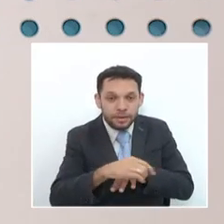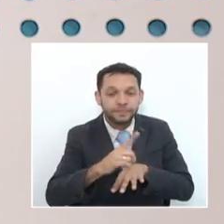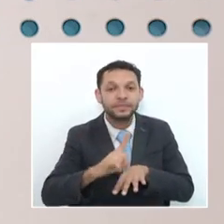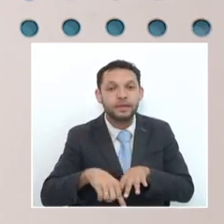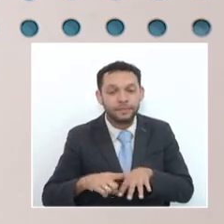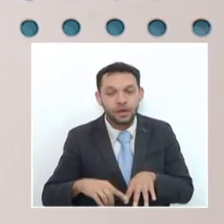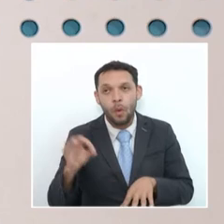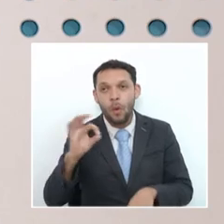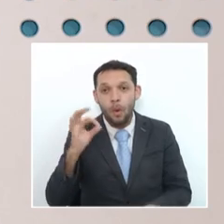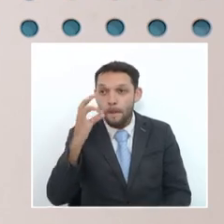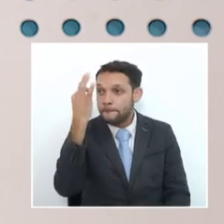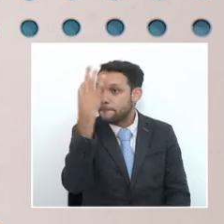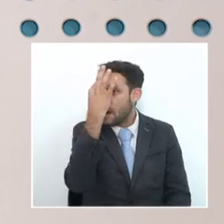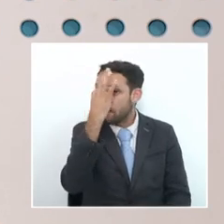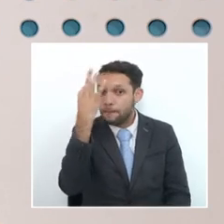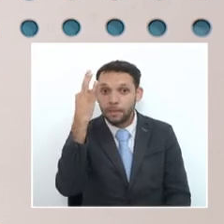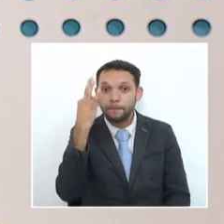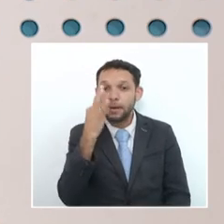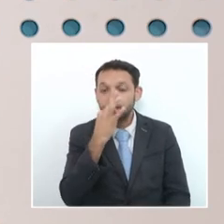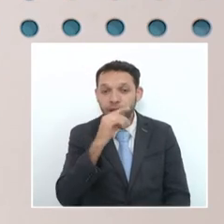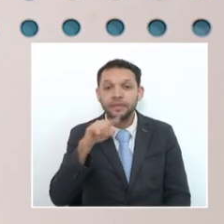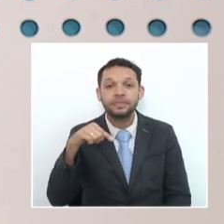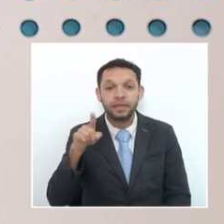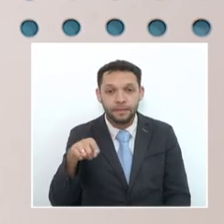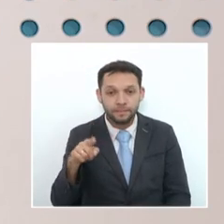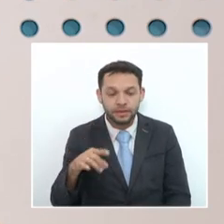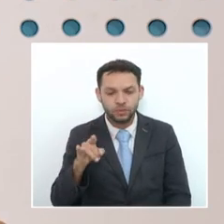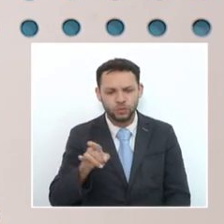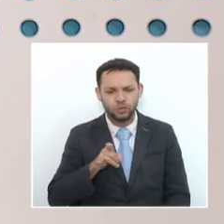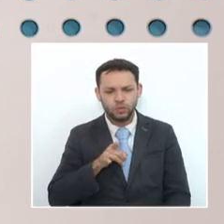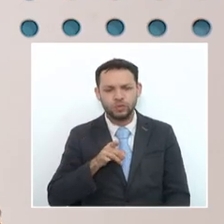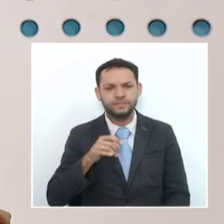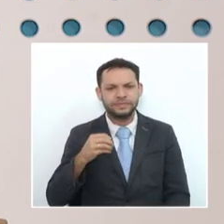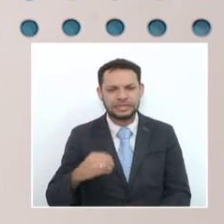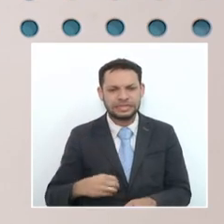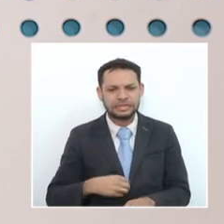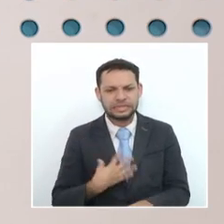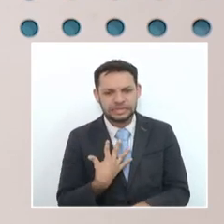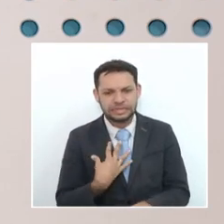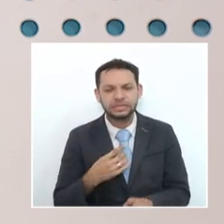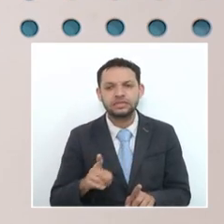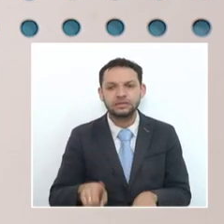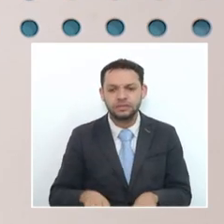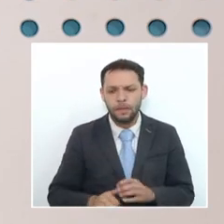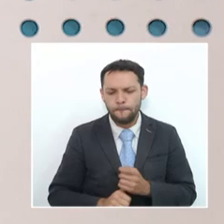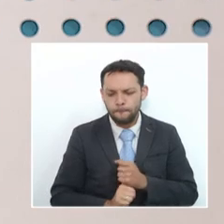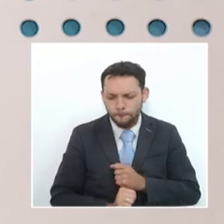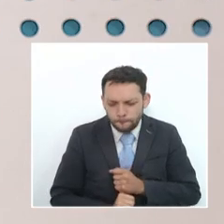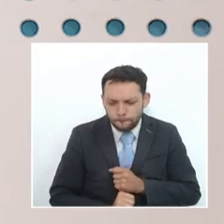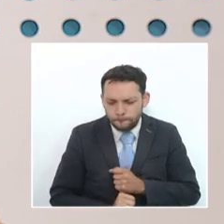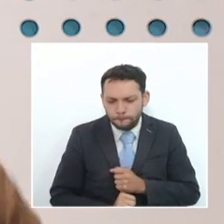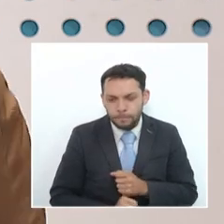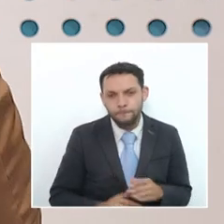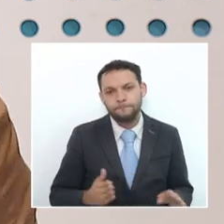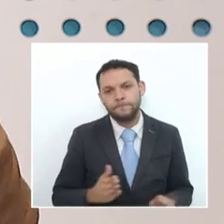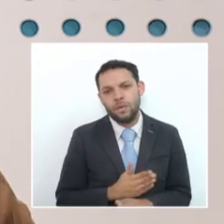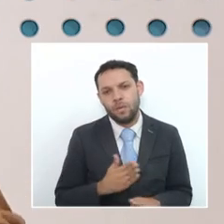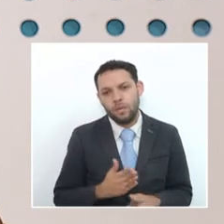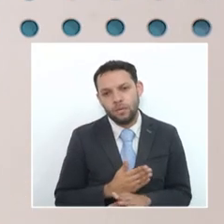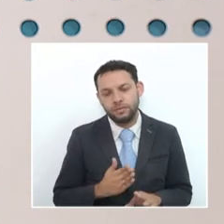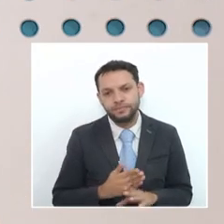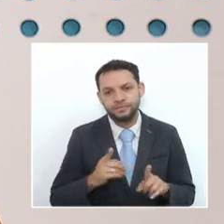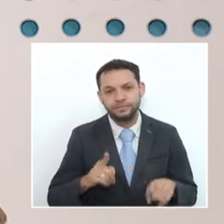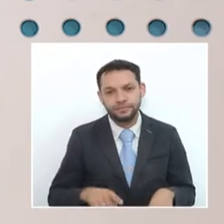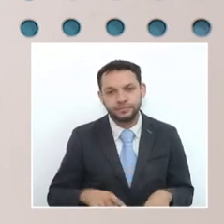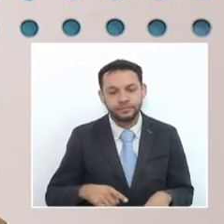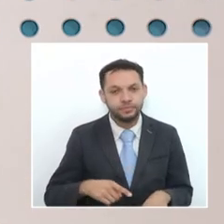maquillarse, a los alimentos, el mismo estreñimiento lo puede causar, los tintes del